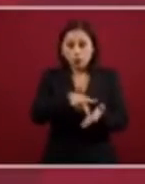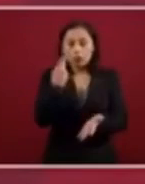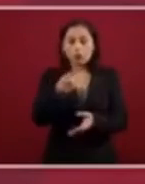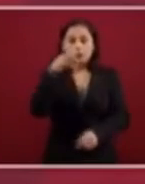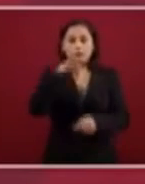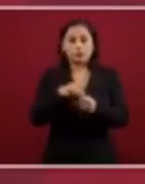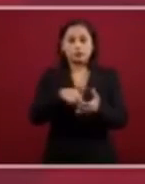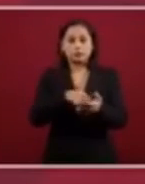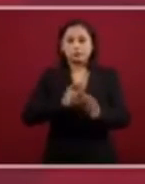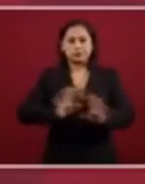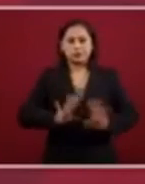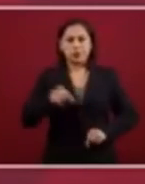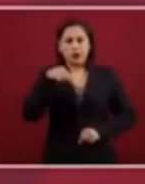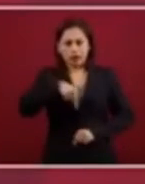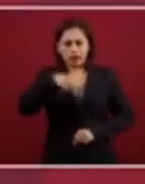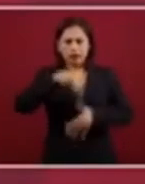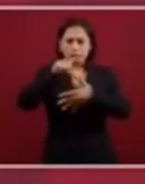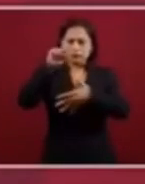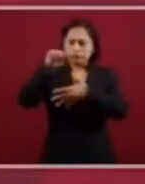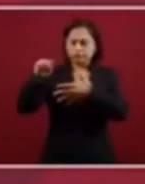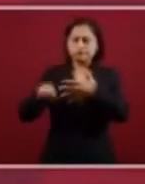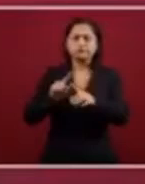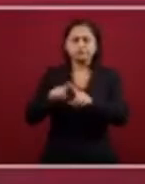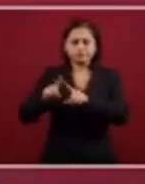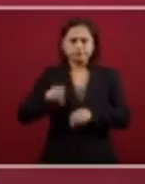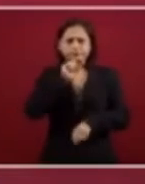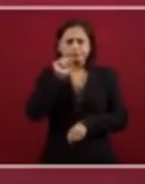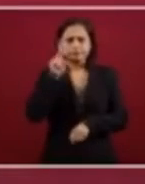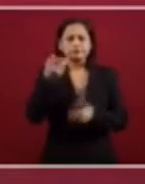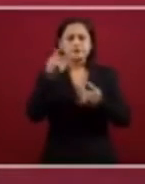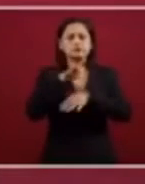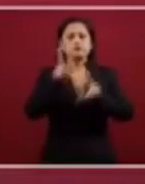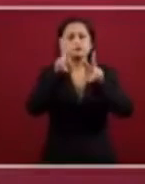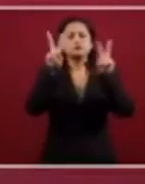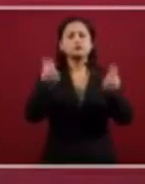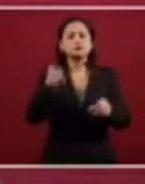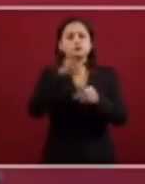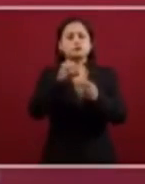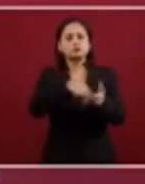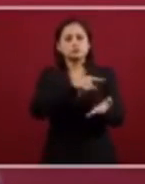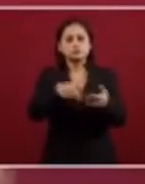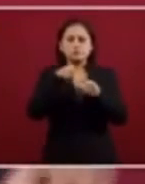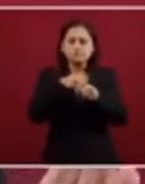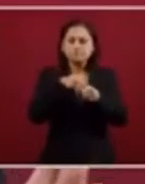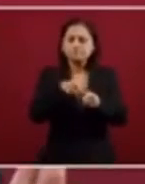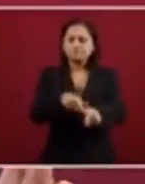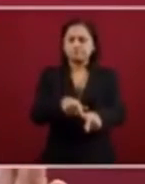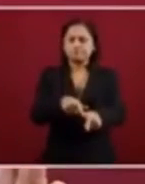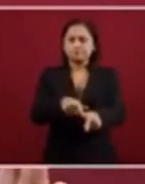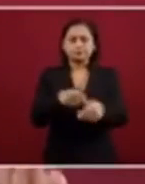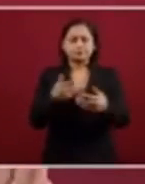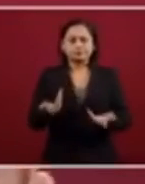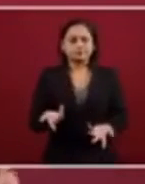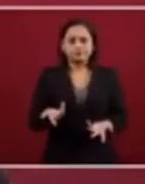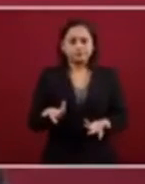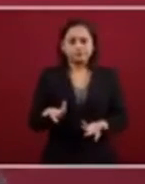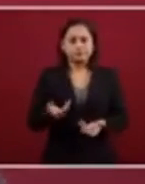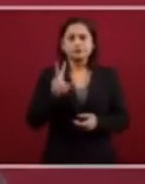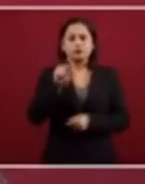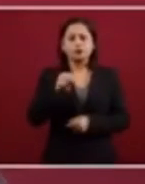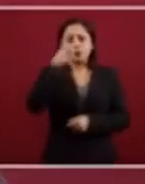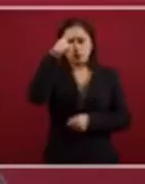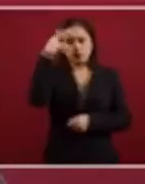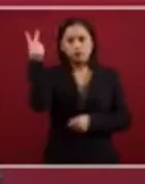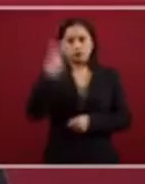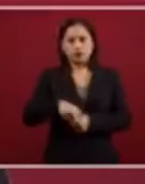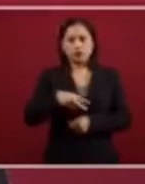constitucionales en América Latina respecto a procesos de reelección. Y en ninguno de los casos México ha fijado una postura